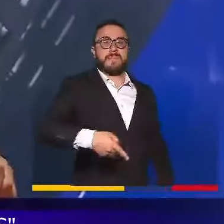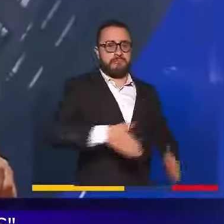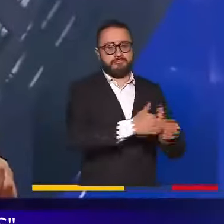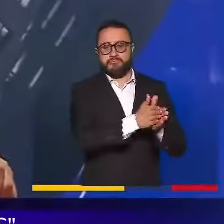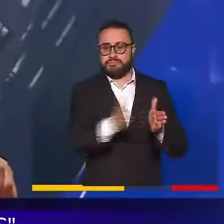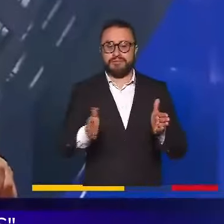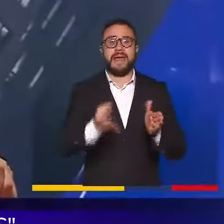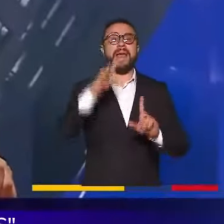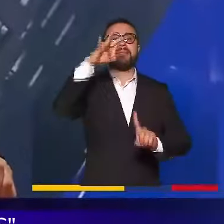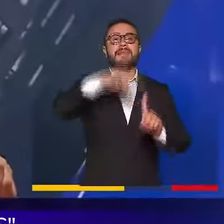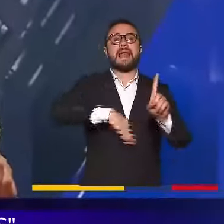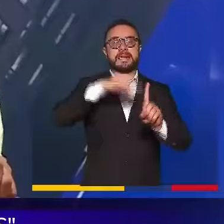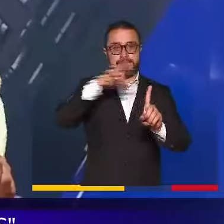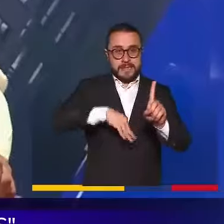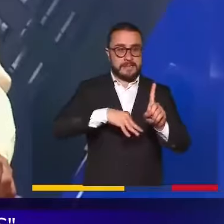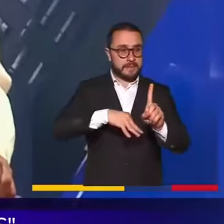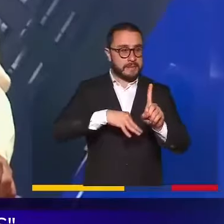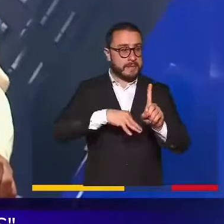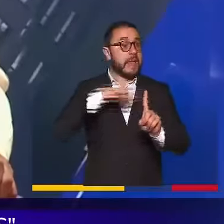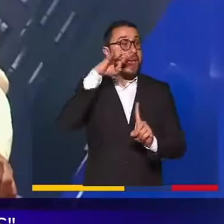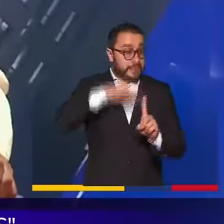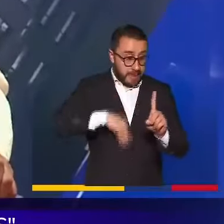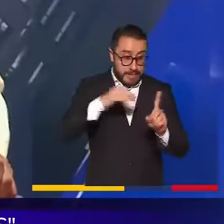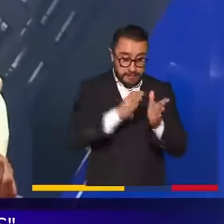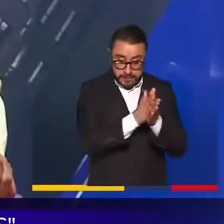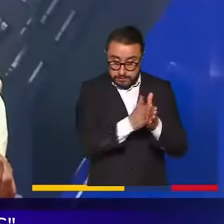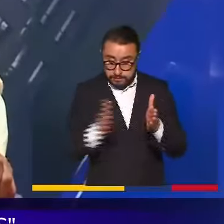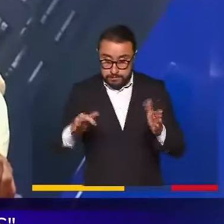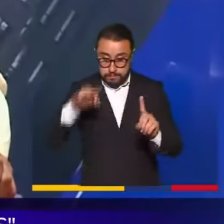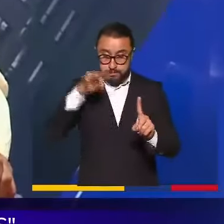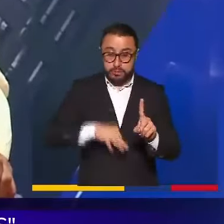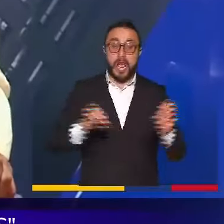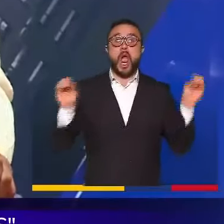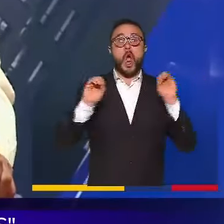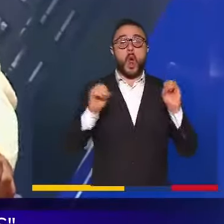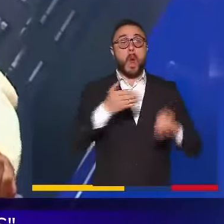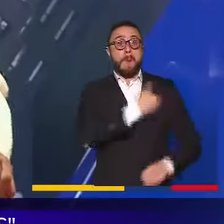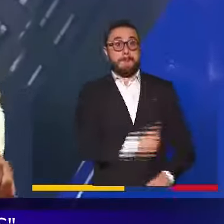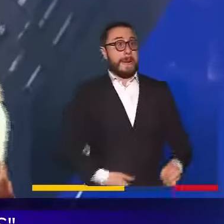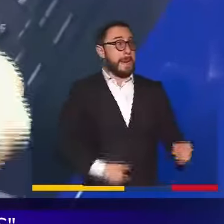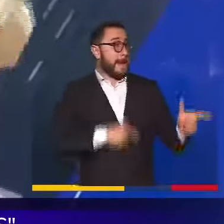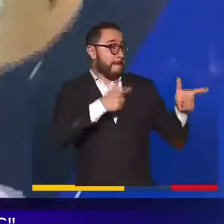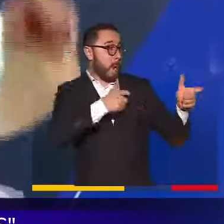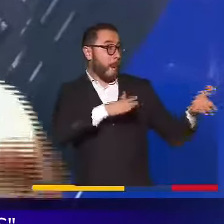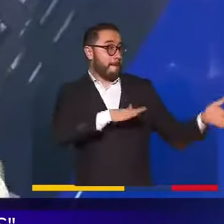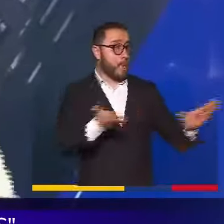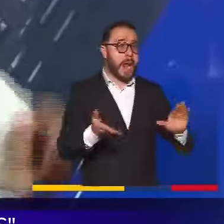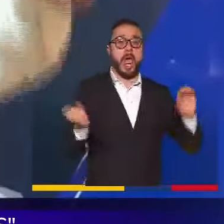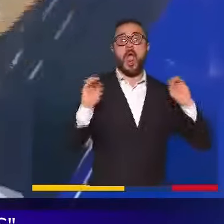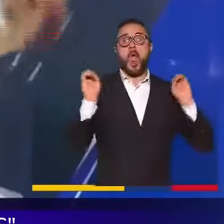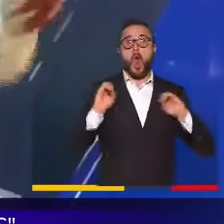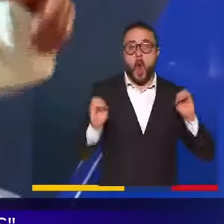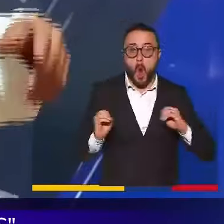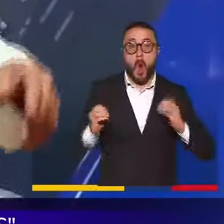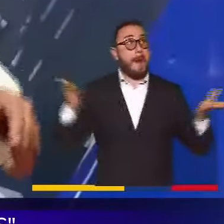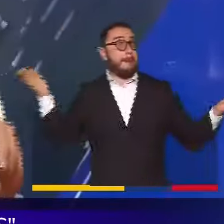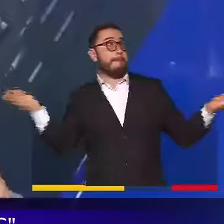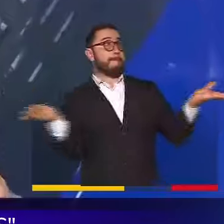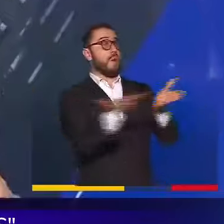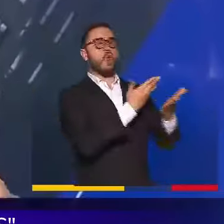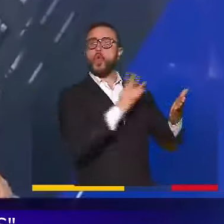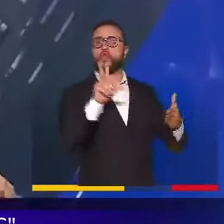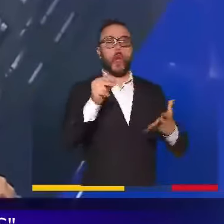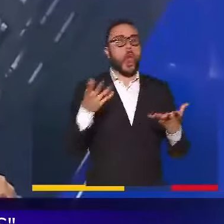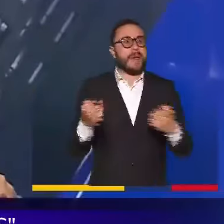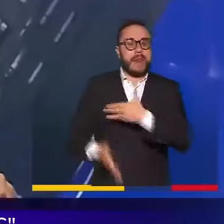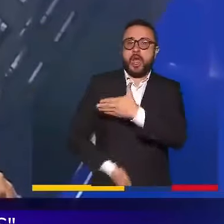3 meses. 3 meses. O asesinan al presidente o lo tumban, una de dos. No queremos más a